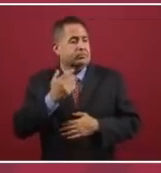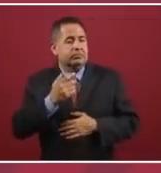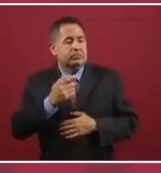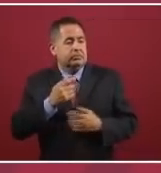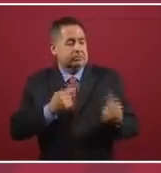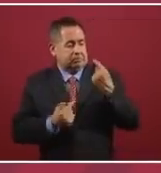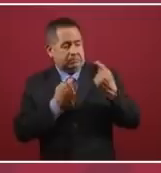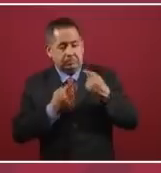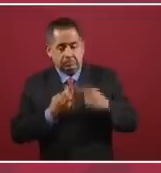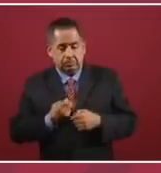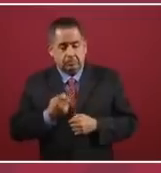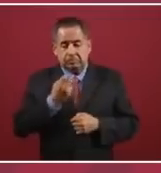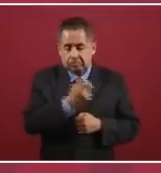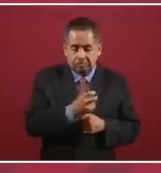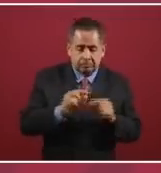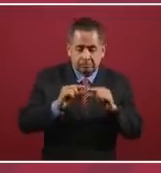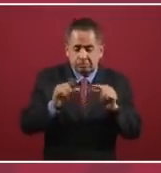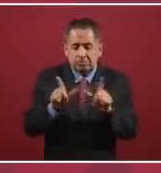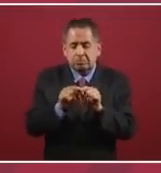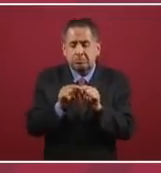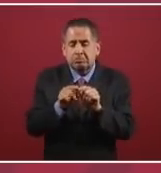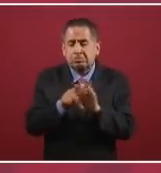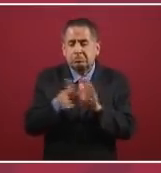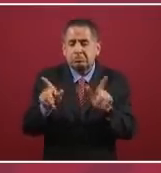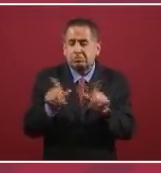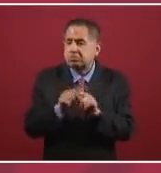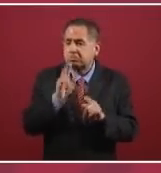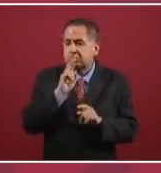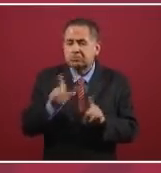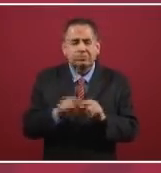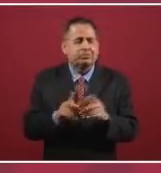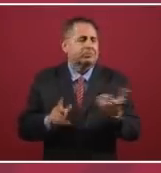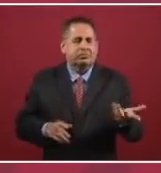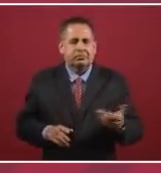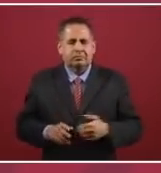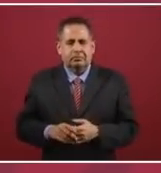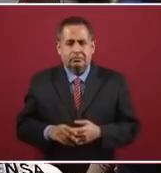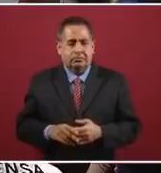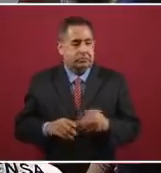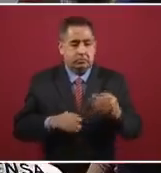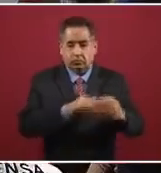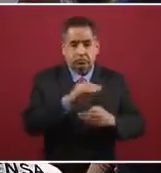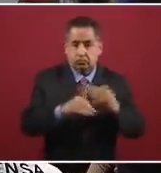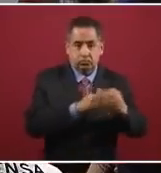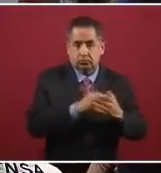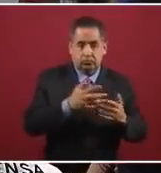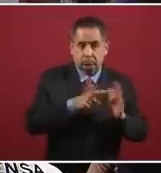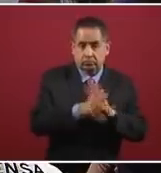ahí en el periódico para la réplica, y eso no todos tenían.